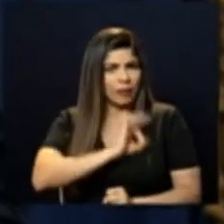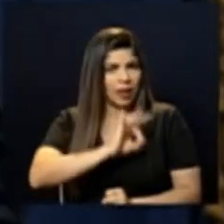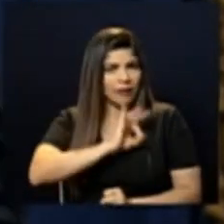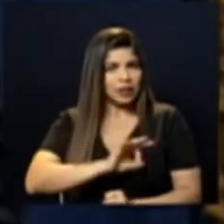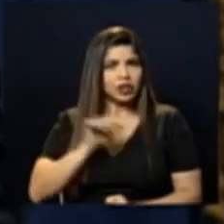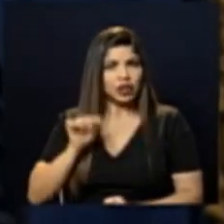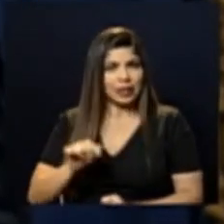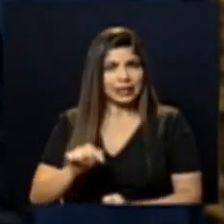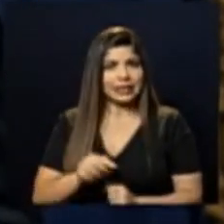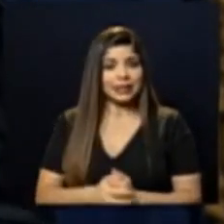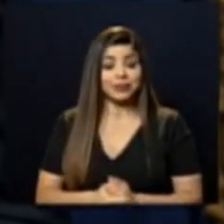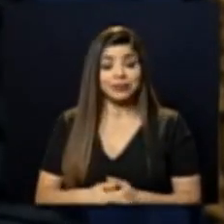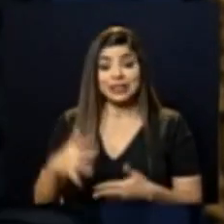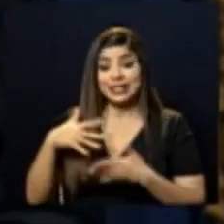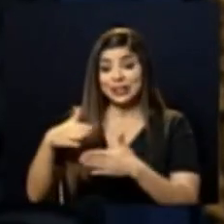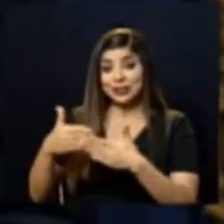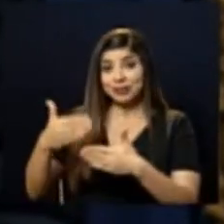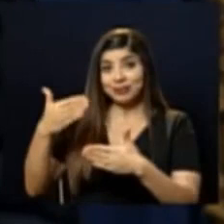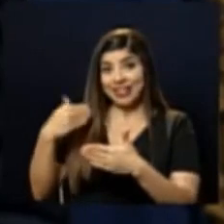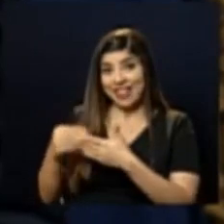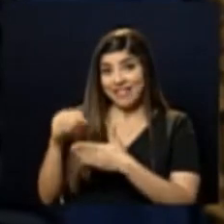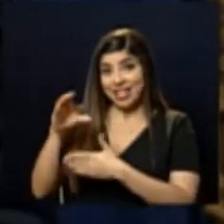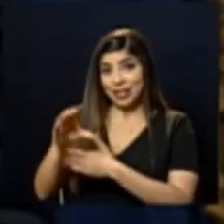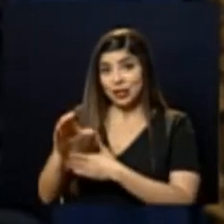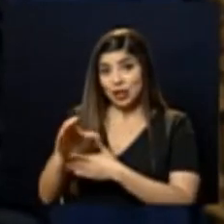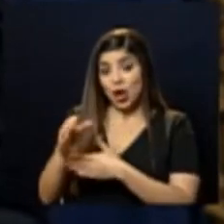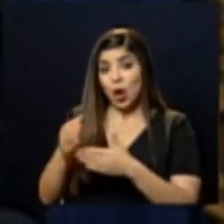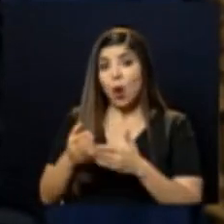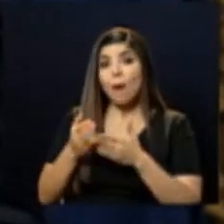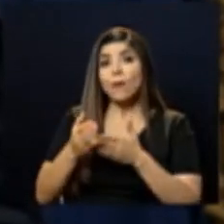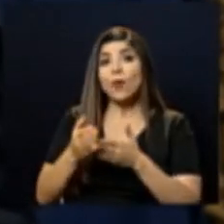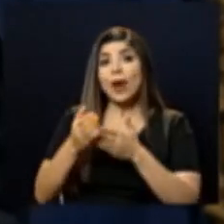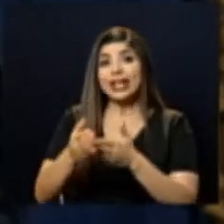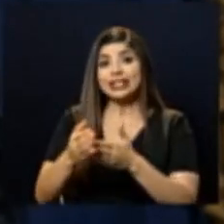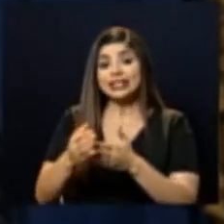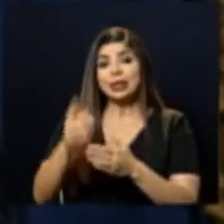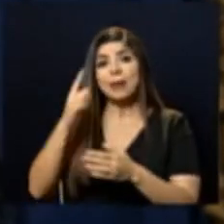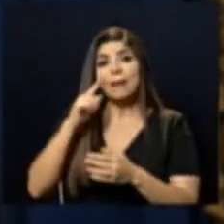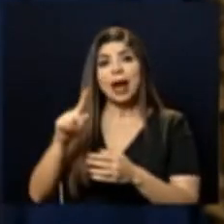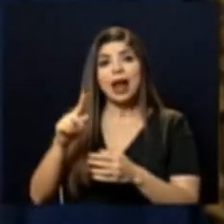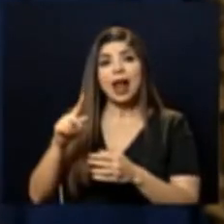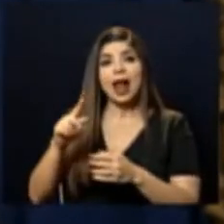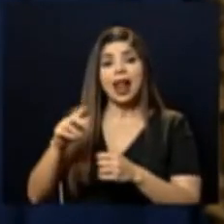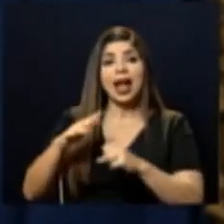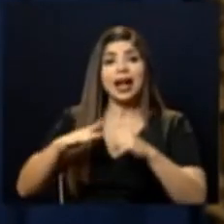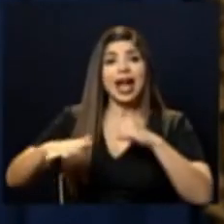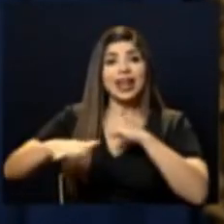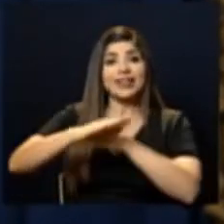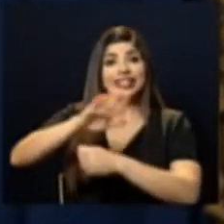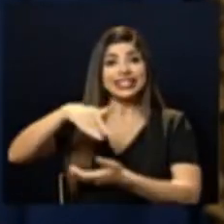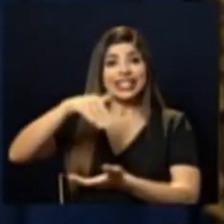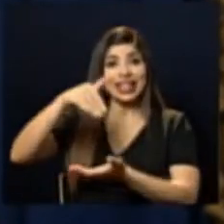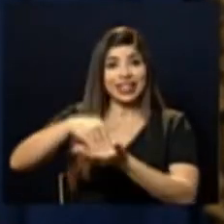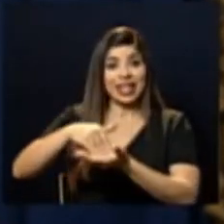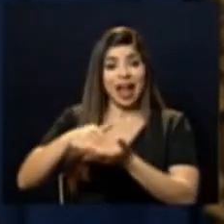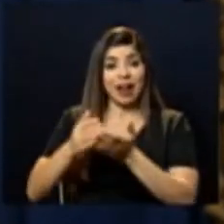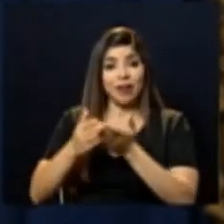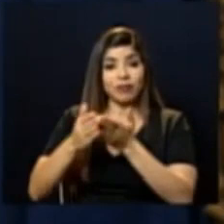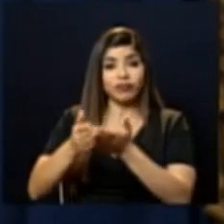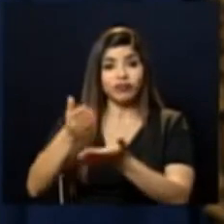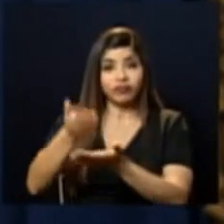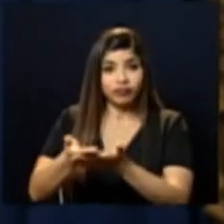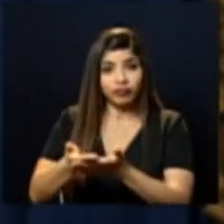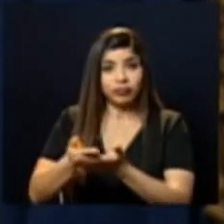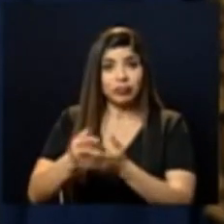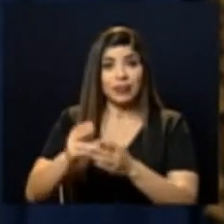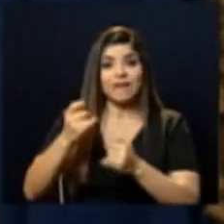Los estudios de preinversión del muelle de atraque para la flota pesquera del Caribe Central estarán listos a